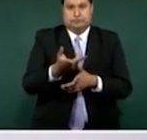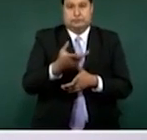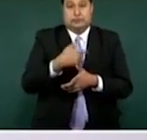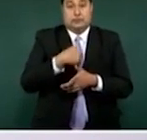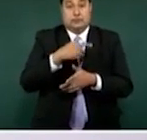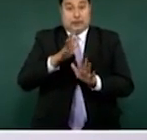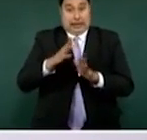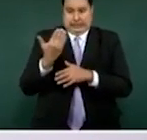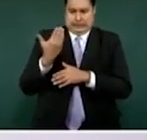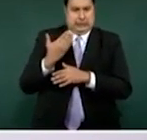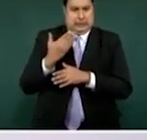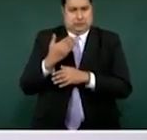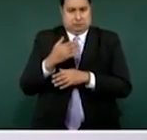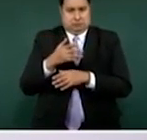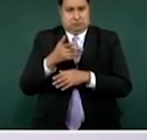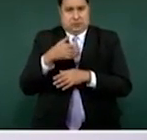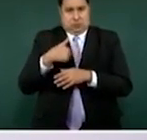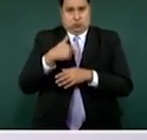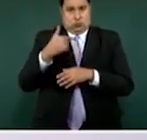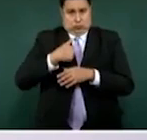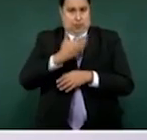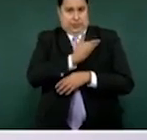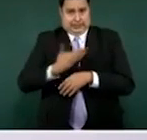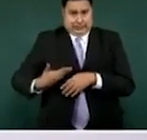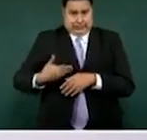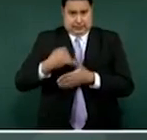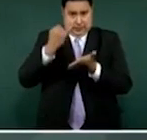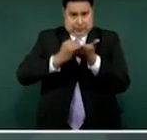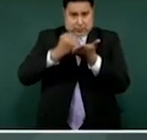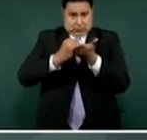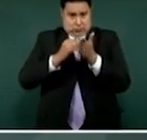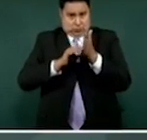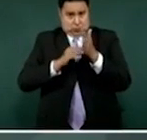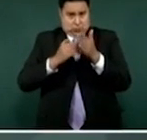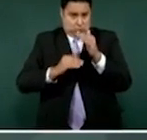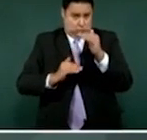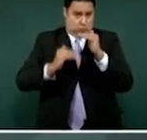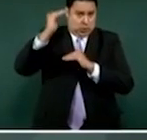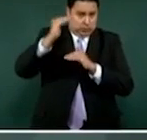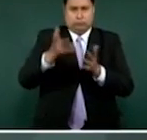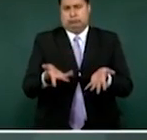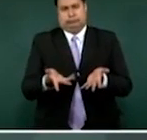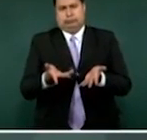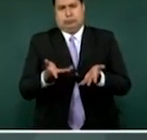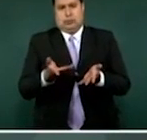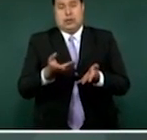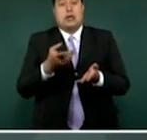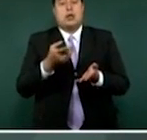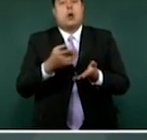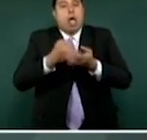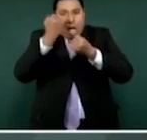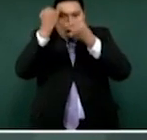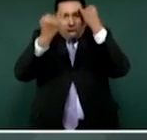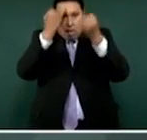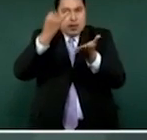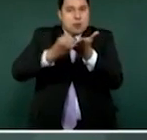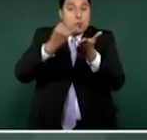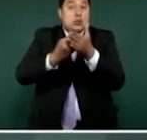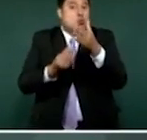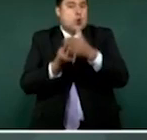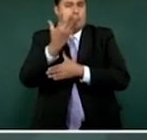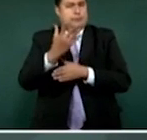hecho durante el tiempo que llevamos en el gobierno, ni vamos a crear impuestos nuevos.